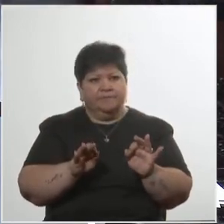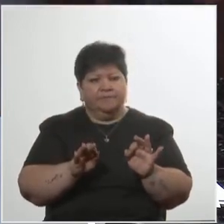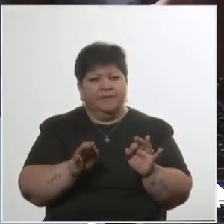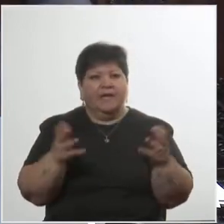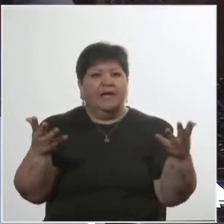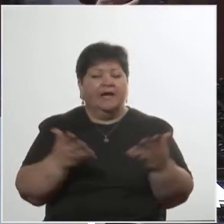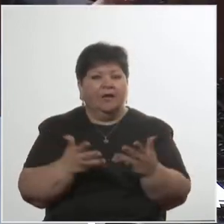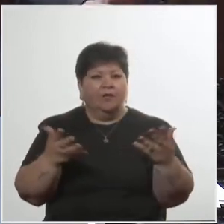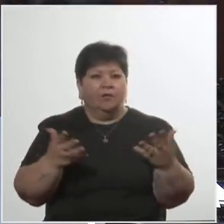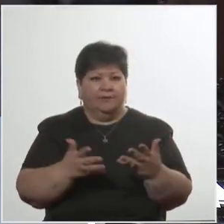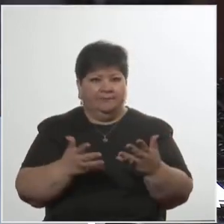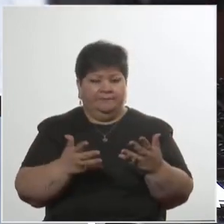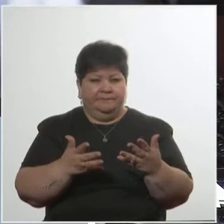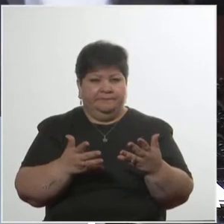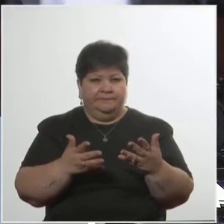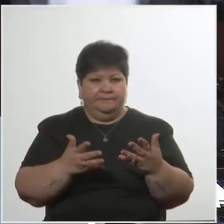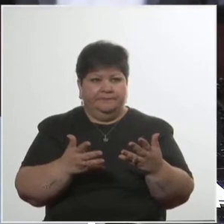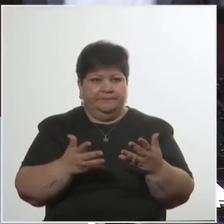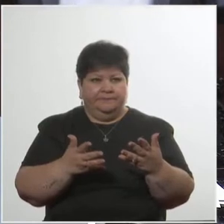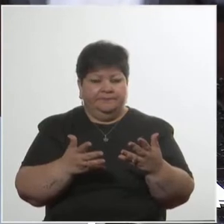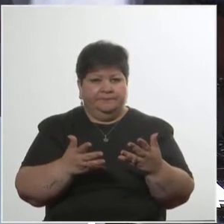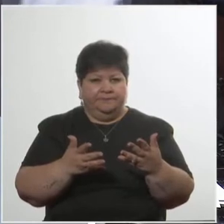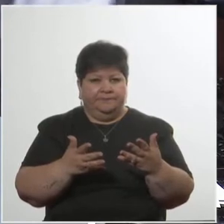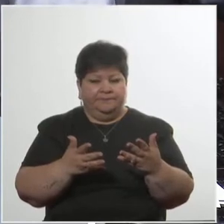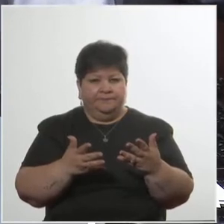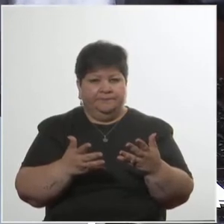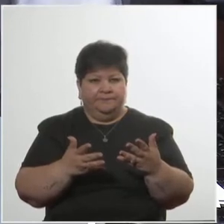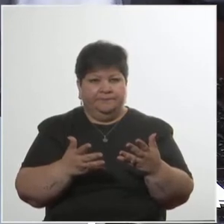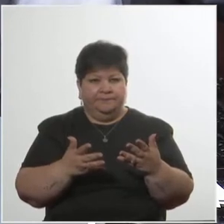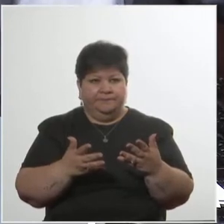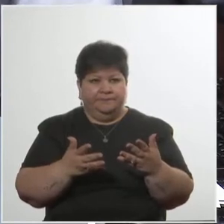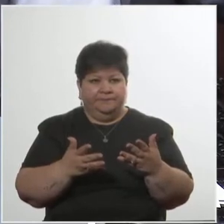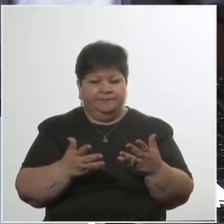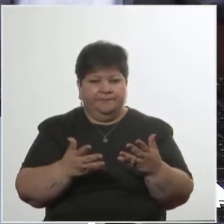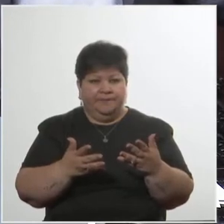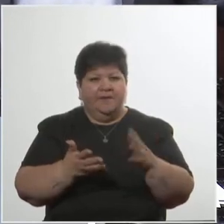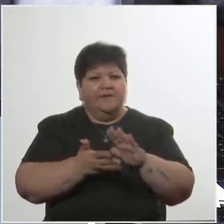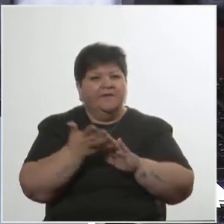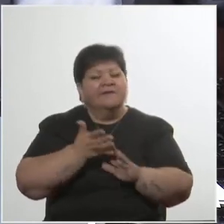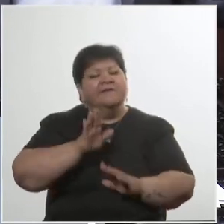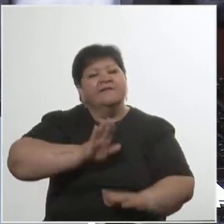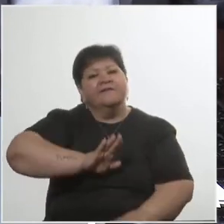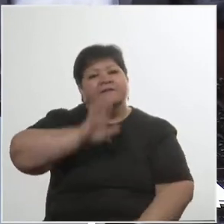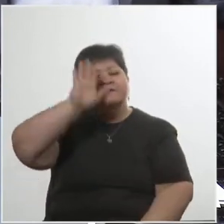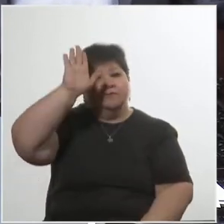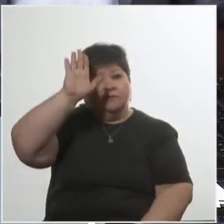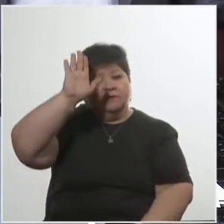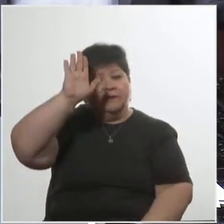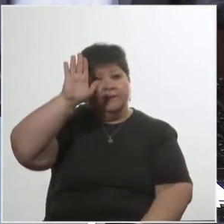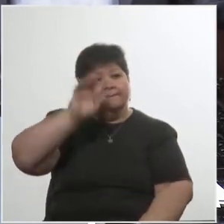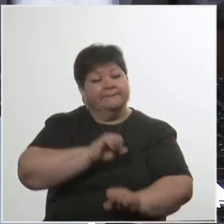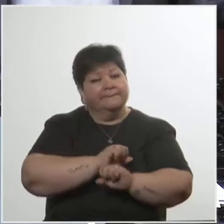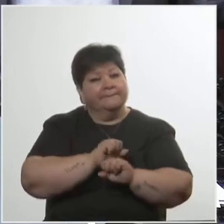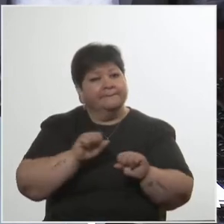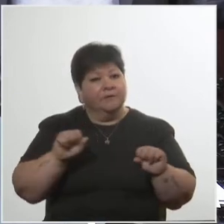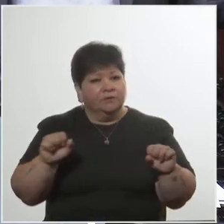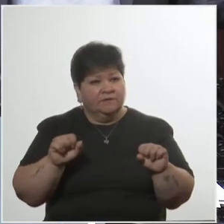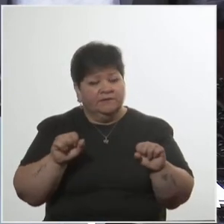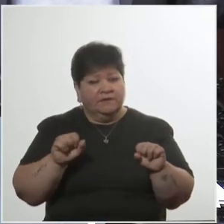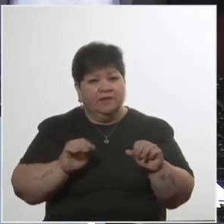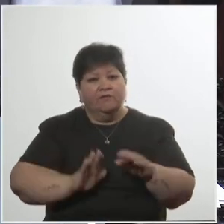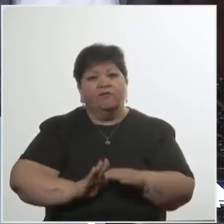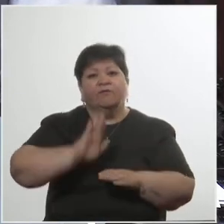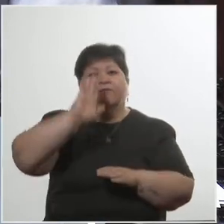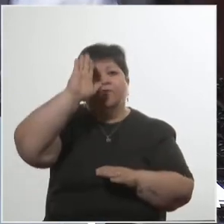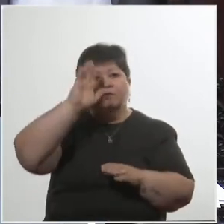ahora estaríamos sometiendo a votación la posibilidad de votar